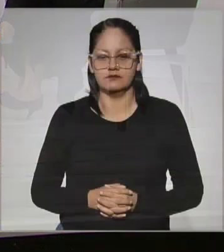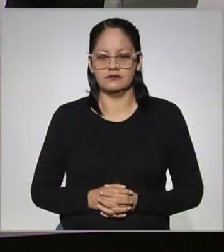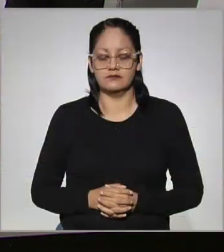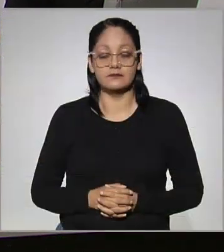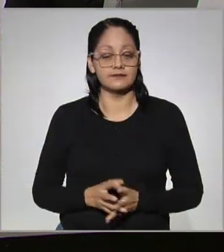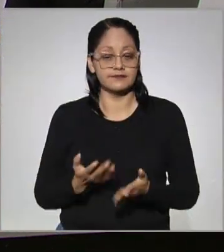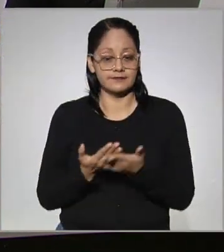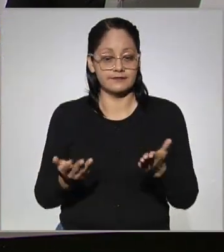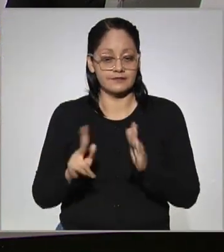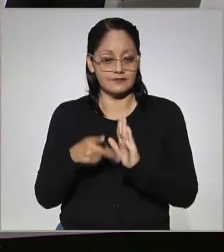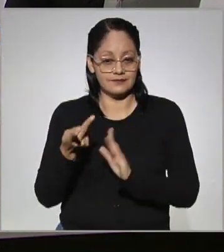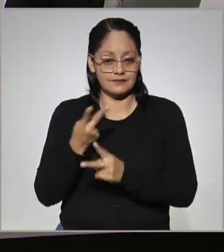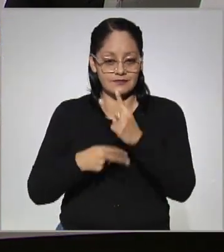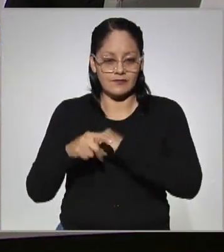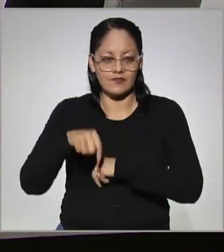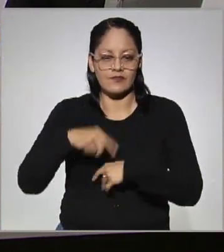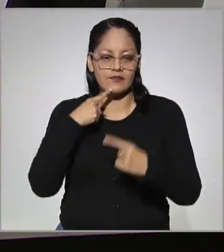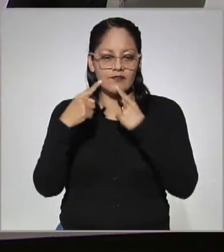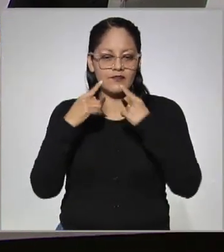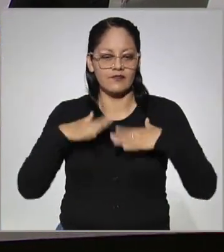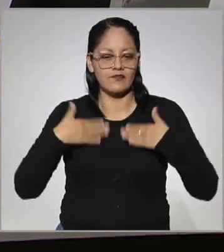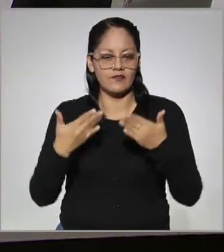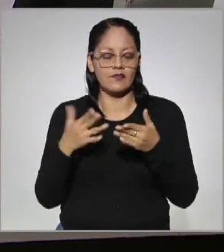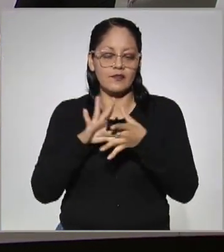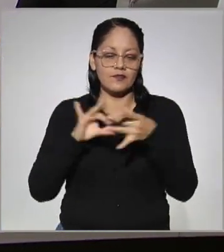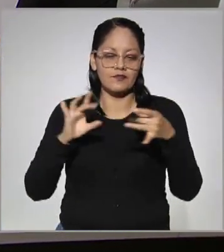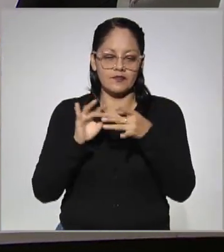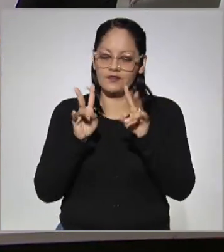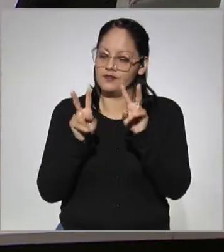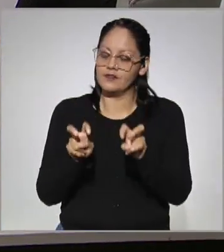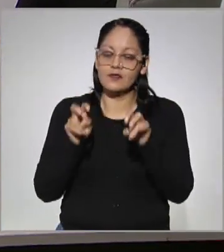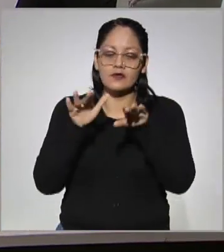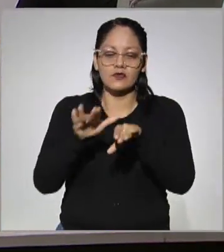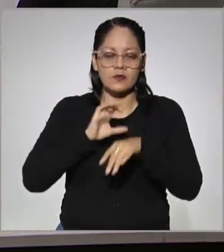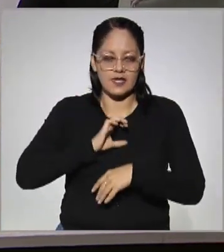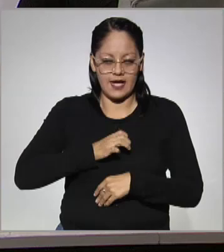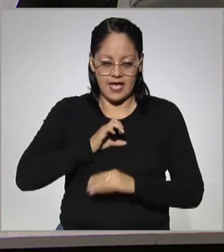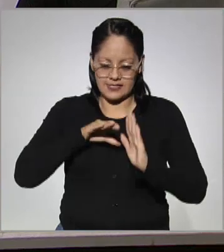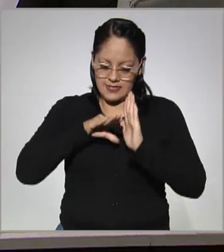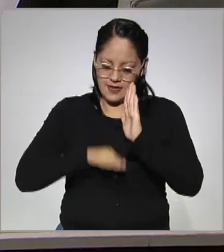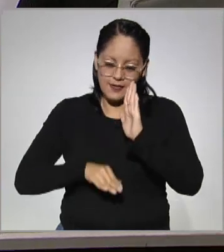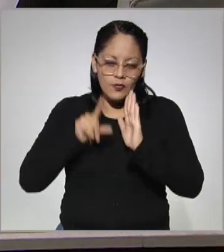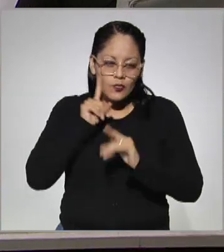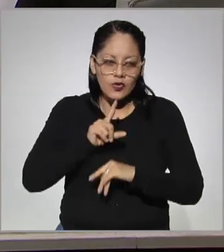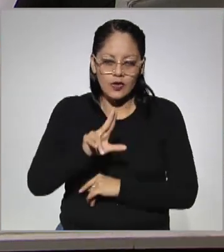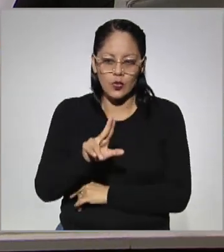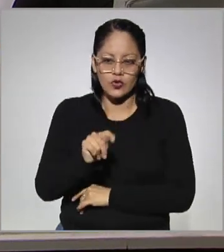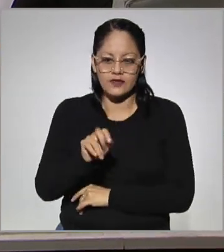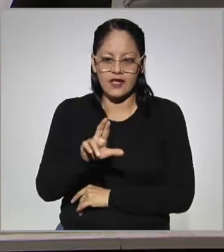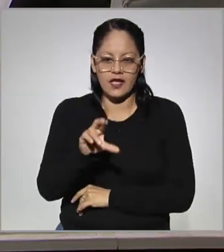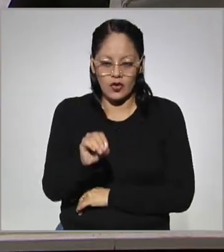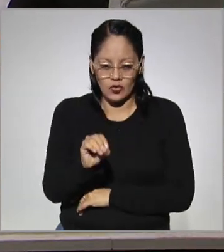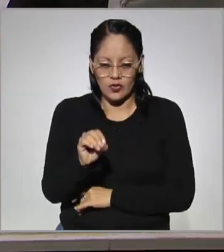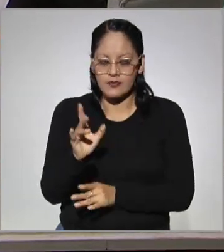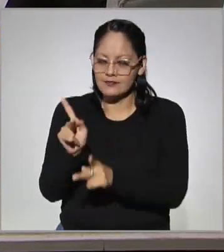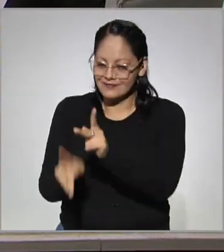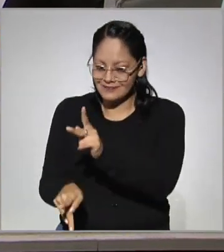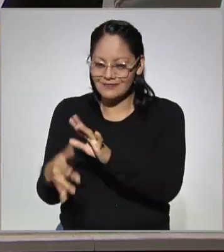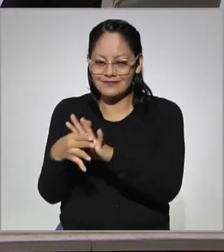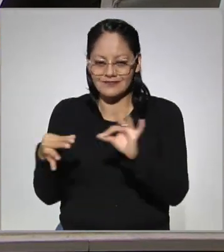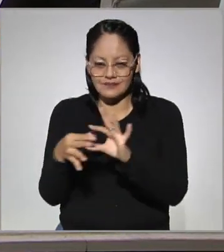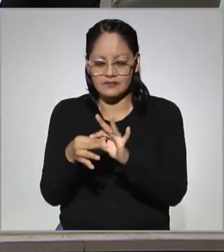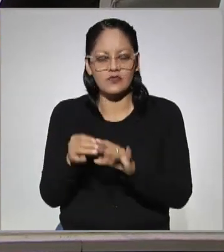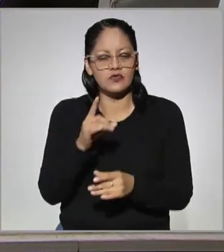Estamos de regreso en vivo en Diálogos en Confianza hablando de cáncer cervicuterino. Doctor, te interrumpimos justo antes de irnos. Sí, no,